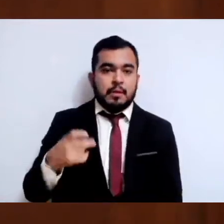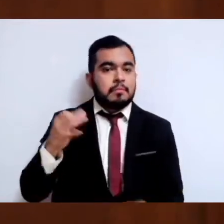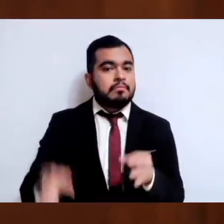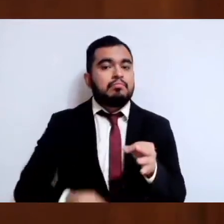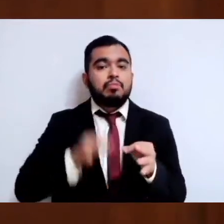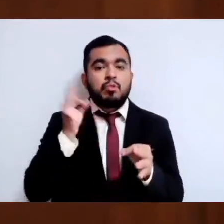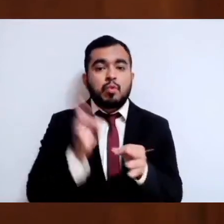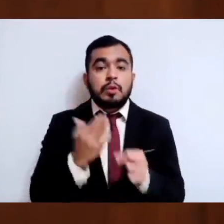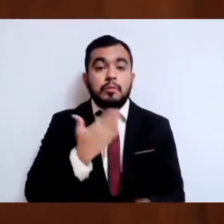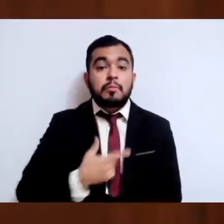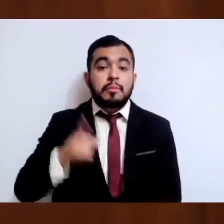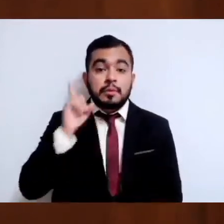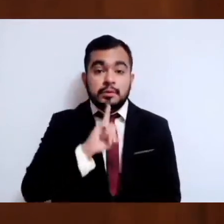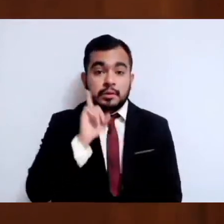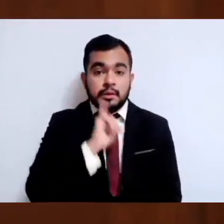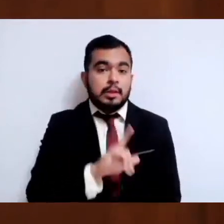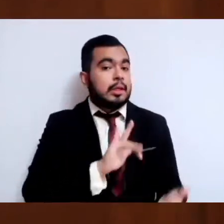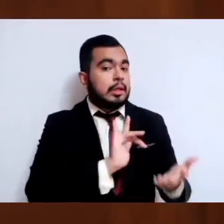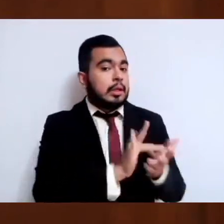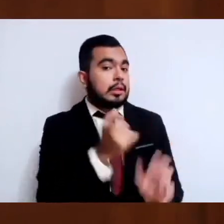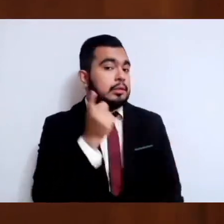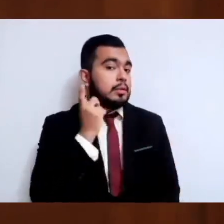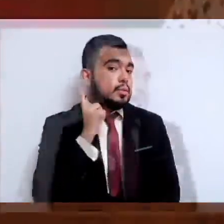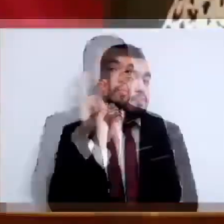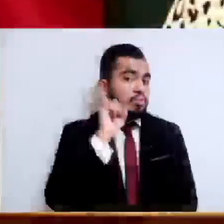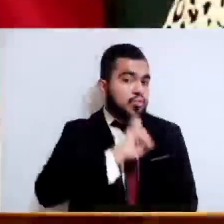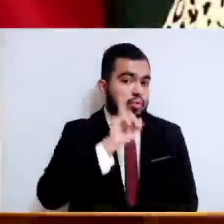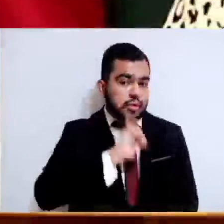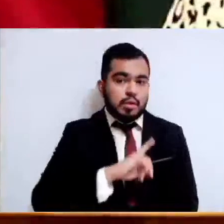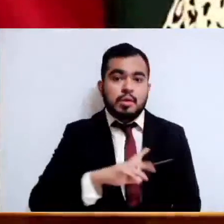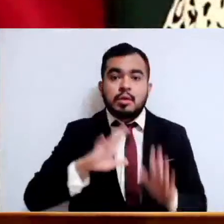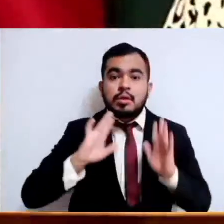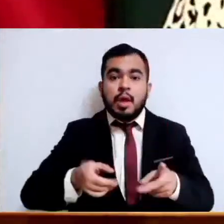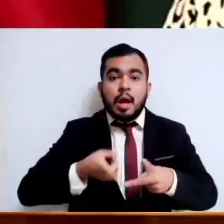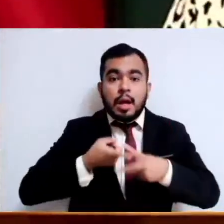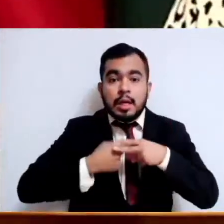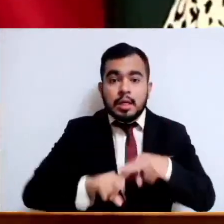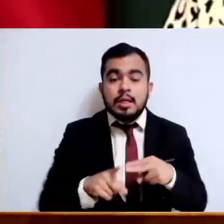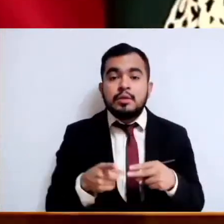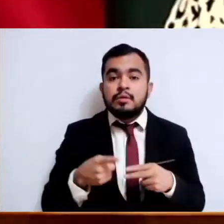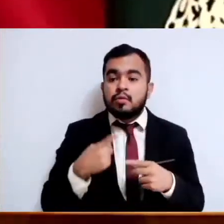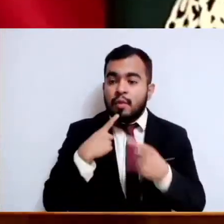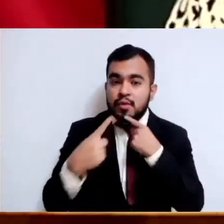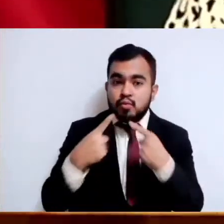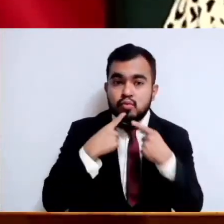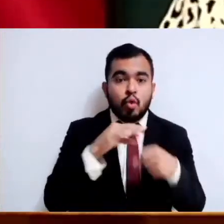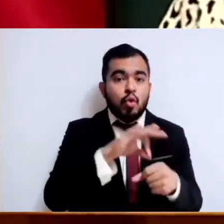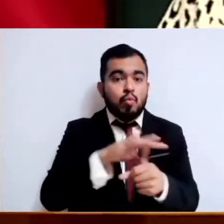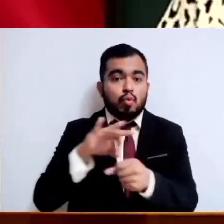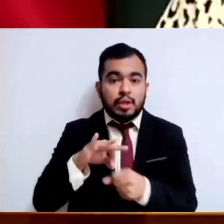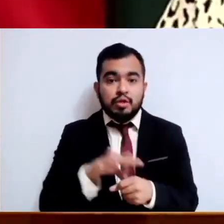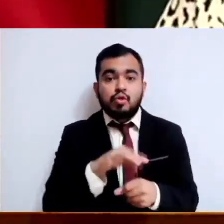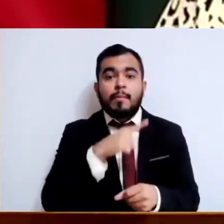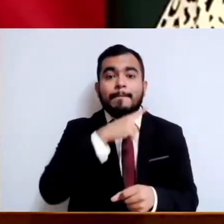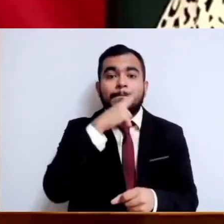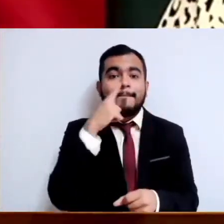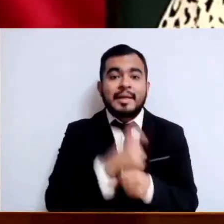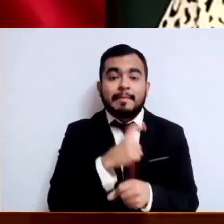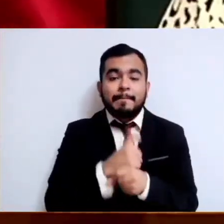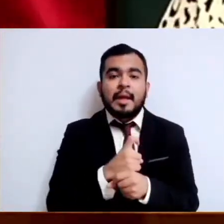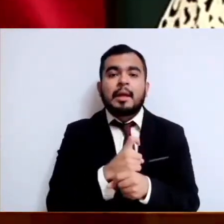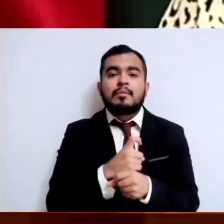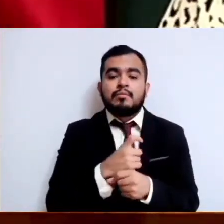Es cuanto, Presidenta. Gracias, diputada. Damos inicio a la discusión y votación del primer proyecto de decreto